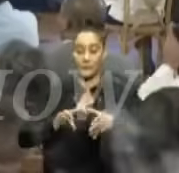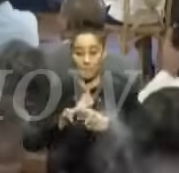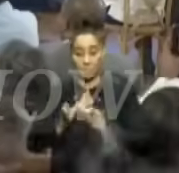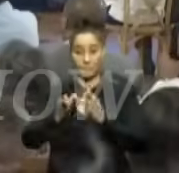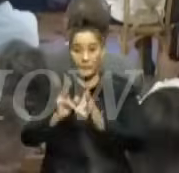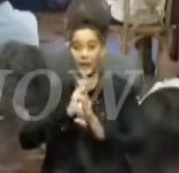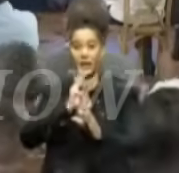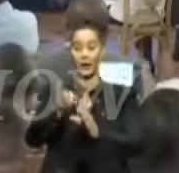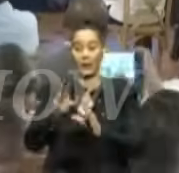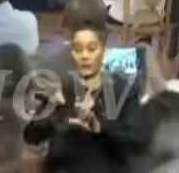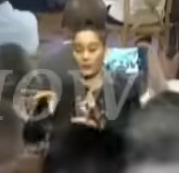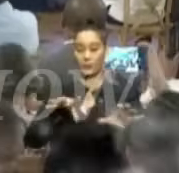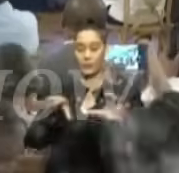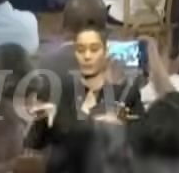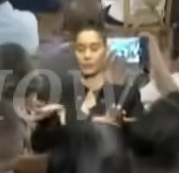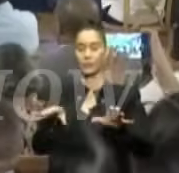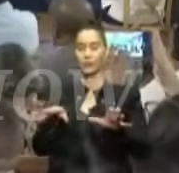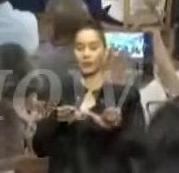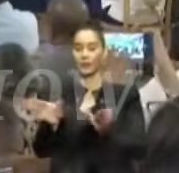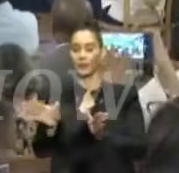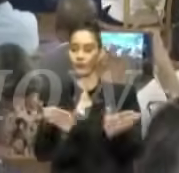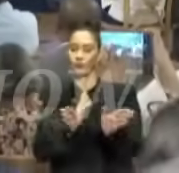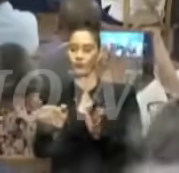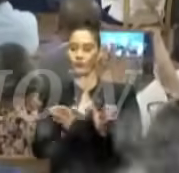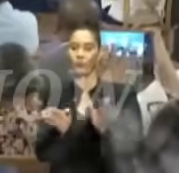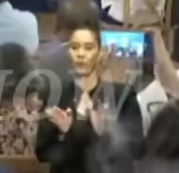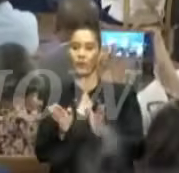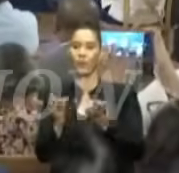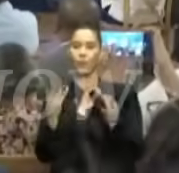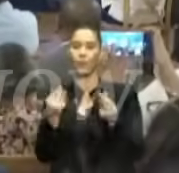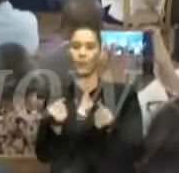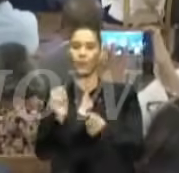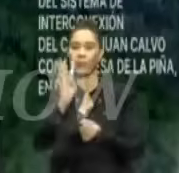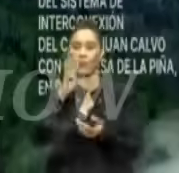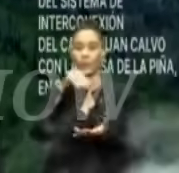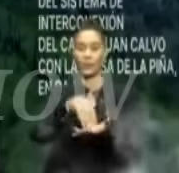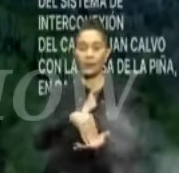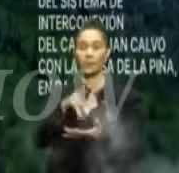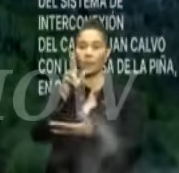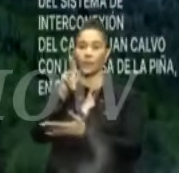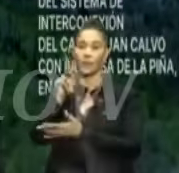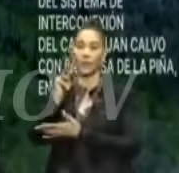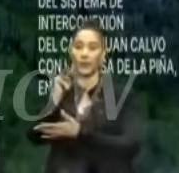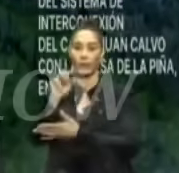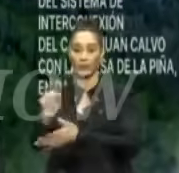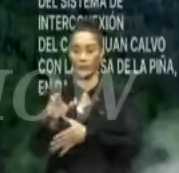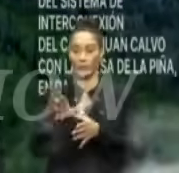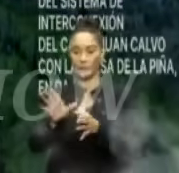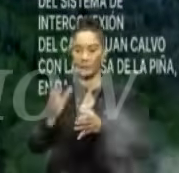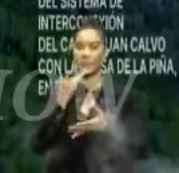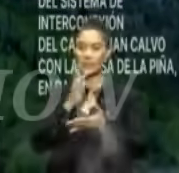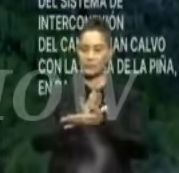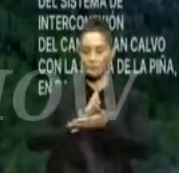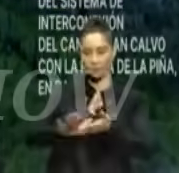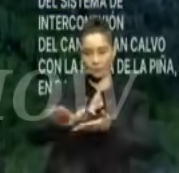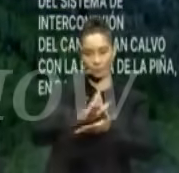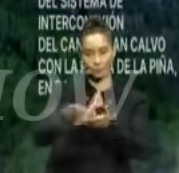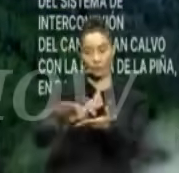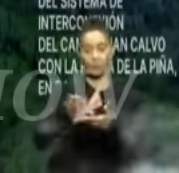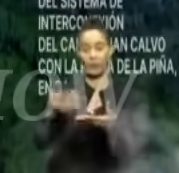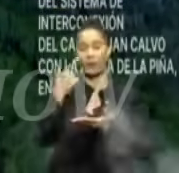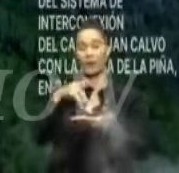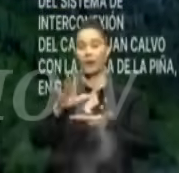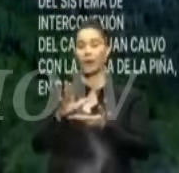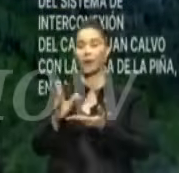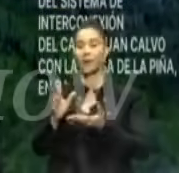riego la adecuación y los sistemas de riego hemos intervenido 4000 km de canales de riego Y drenajes eso